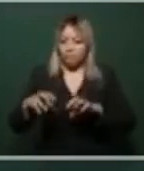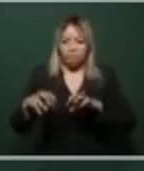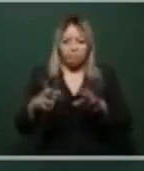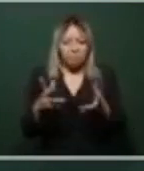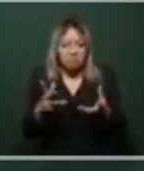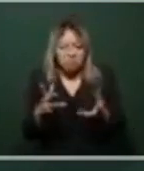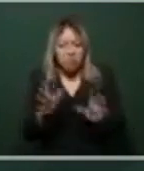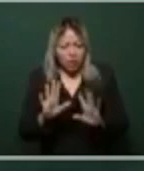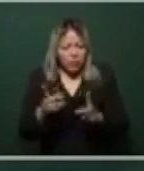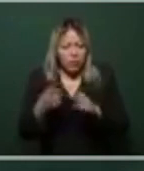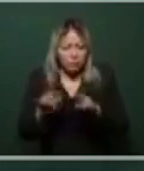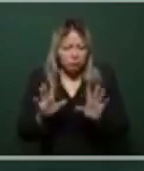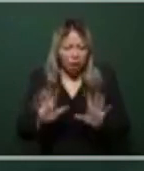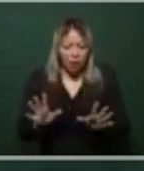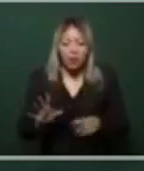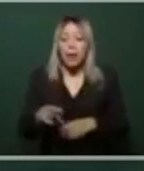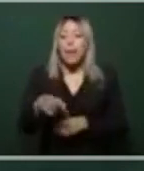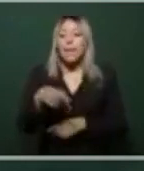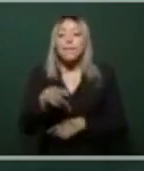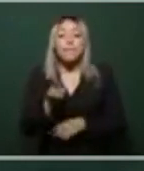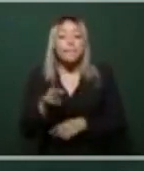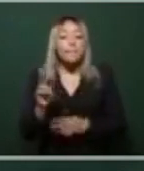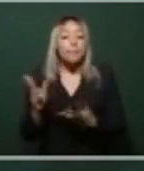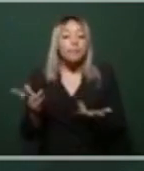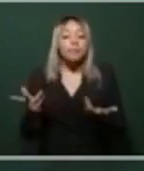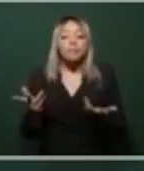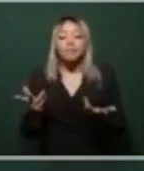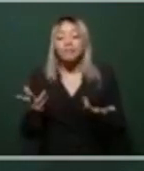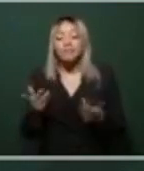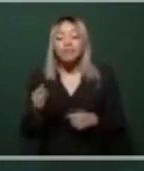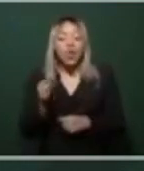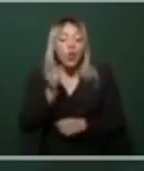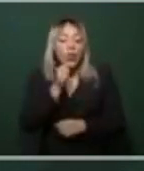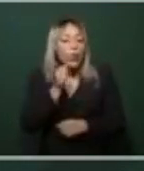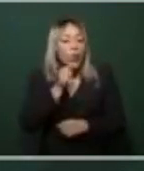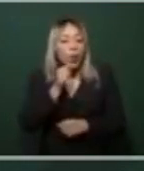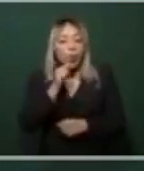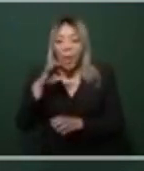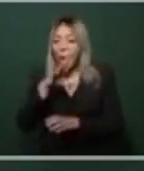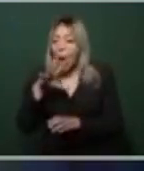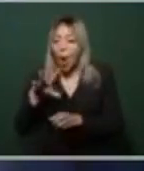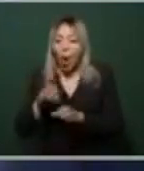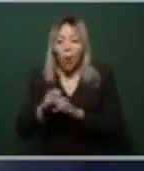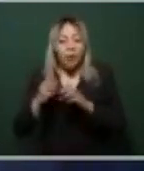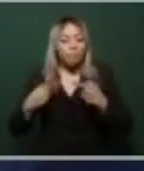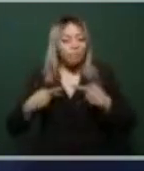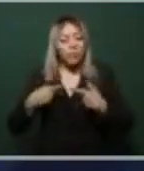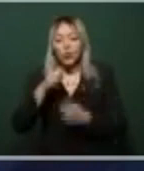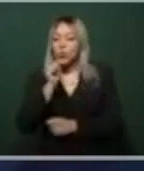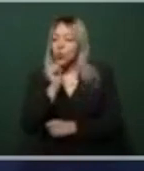vamos a ir operando, pero sin tener a todos los elementos.